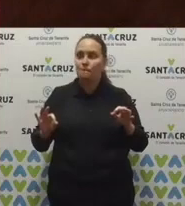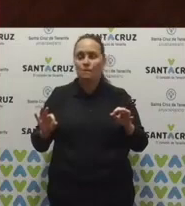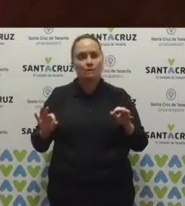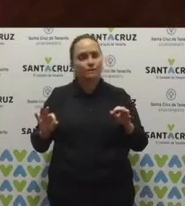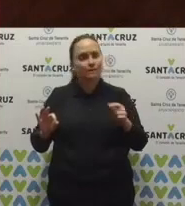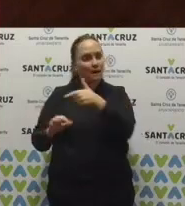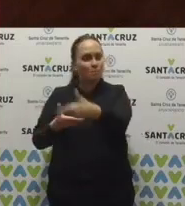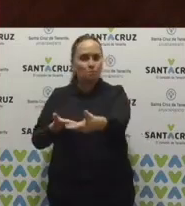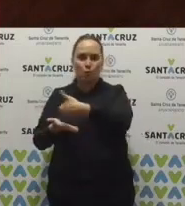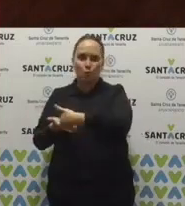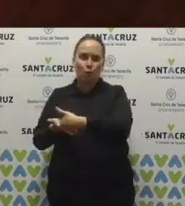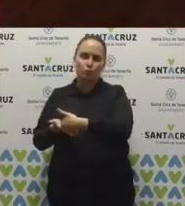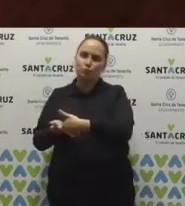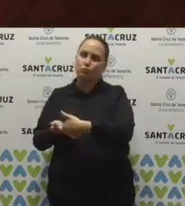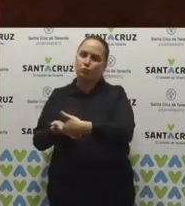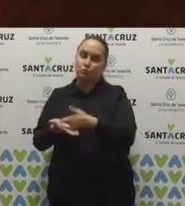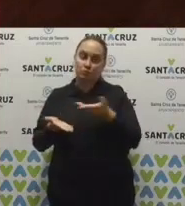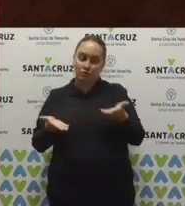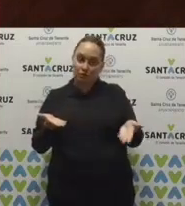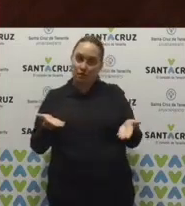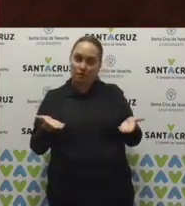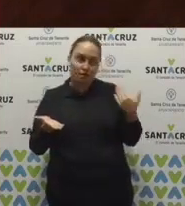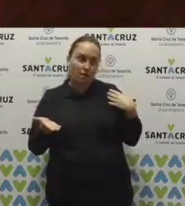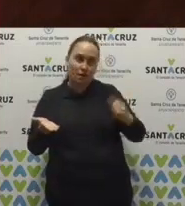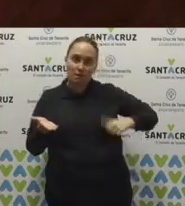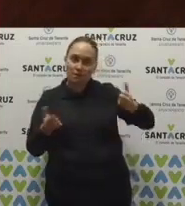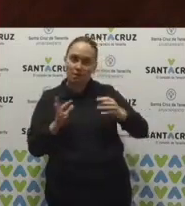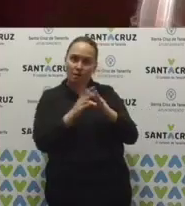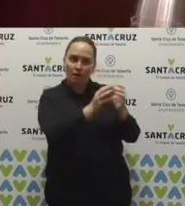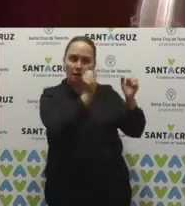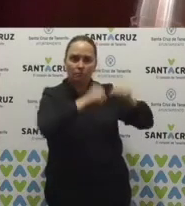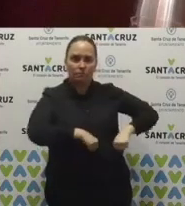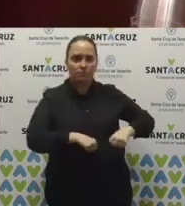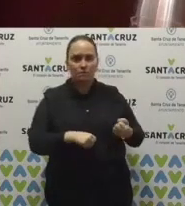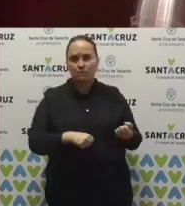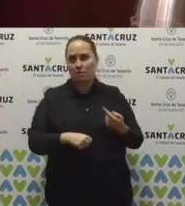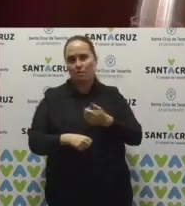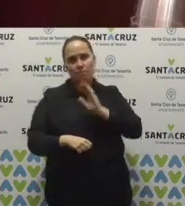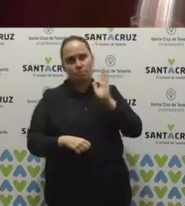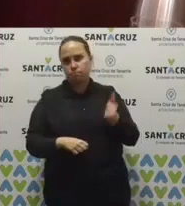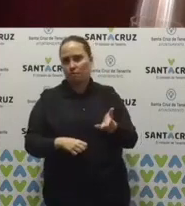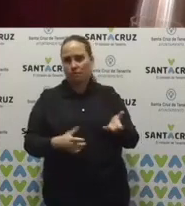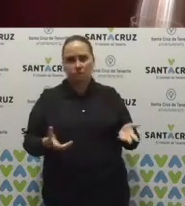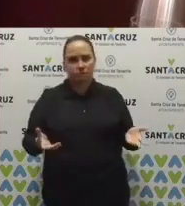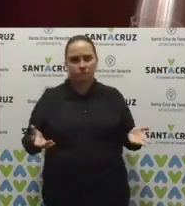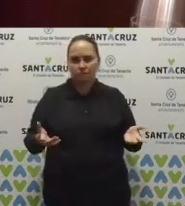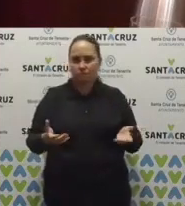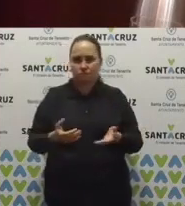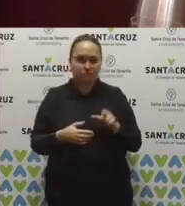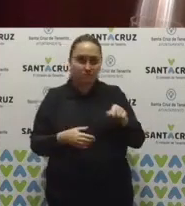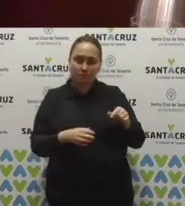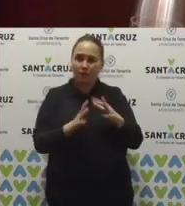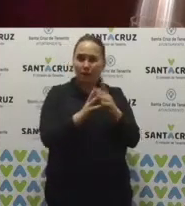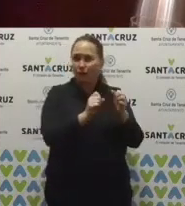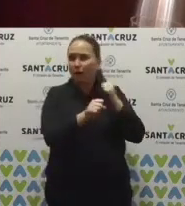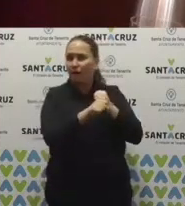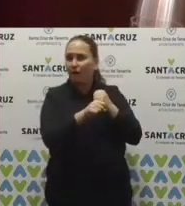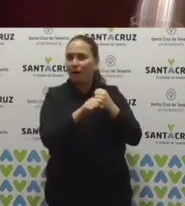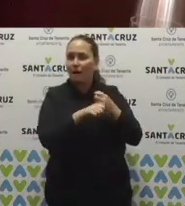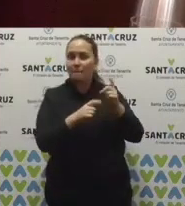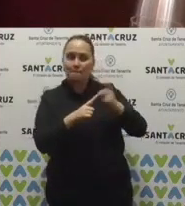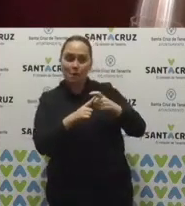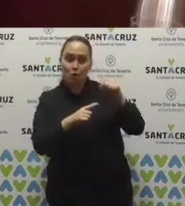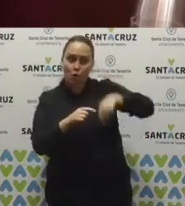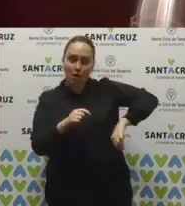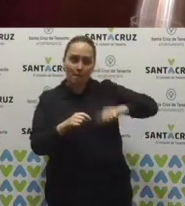mucho valor a lo que hemos aprobado y hemos consensuado todos los grupos políticos durante el mes de mayo y que hoy hemos aprobado con una